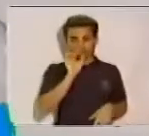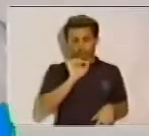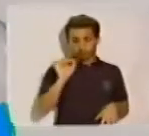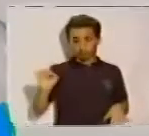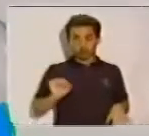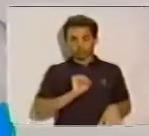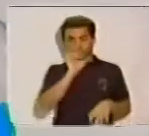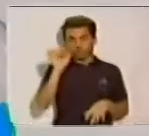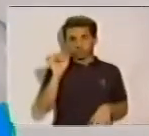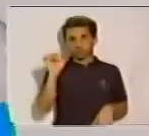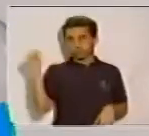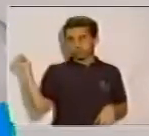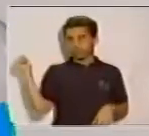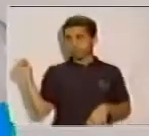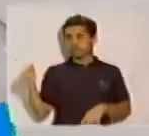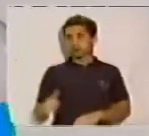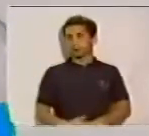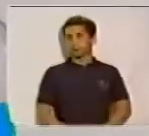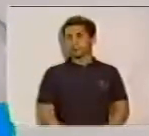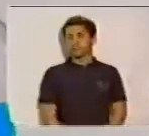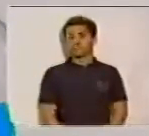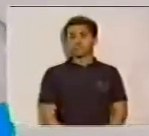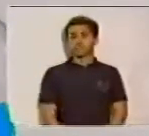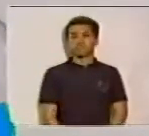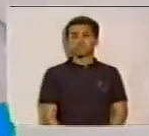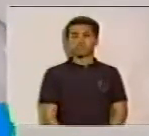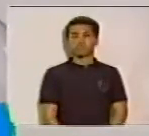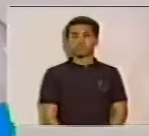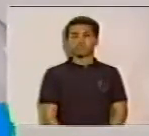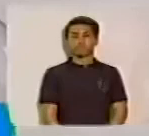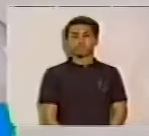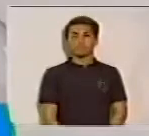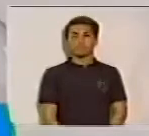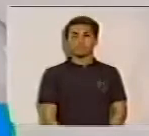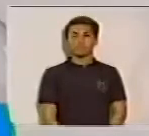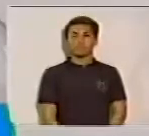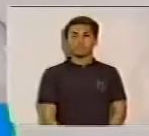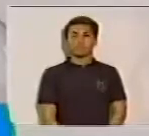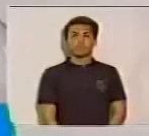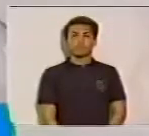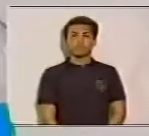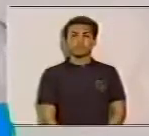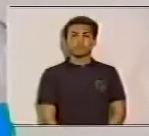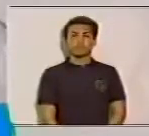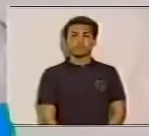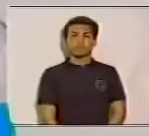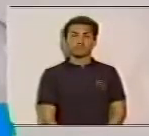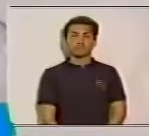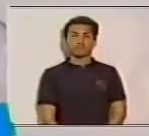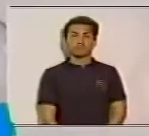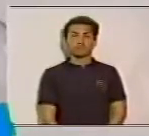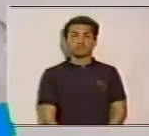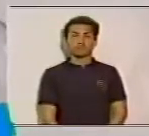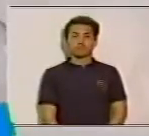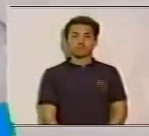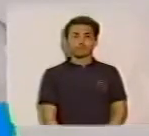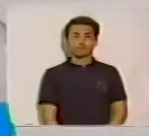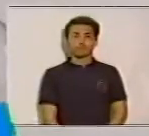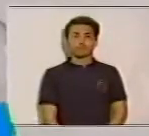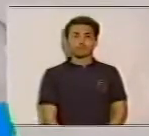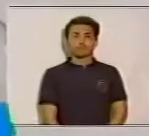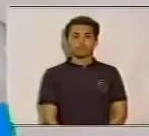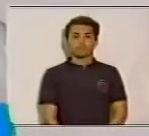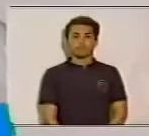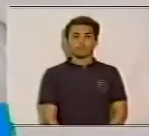centro con el punto y le ponen una marca. Y así seguimos en cada lado,